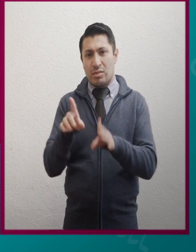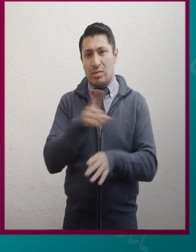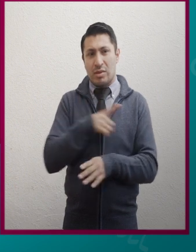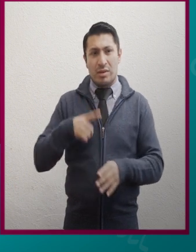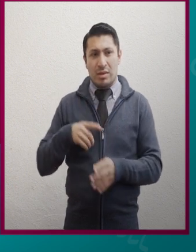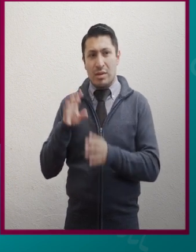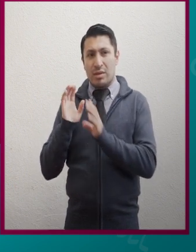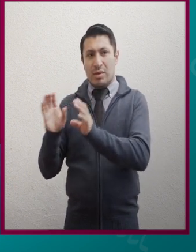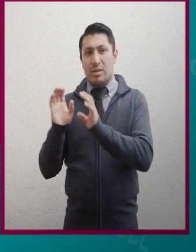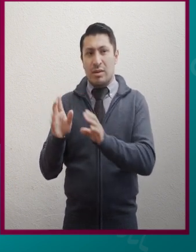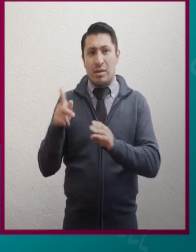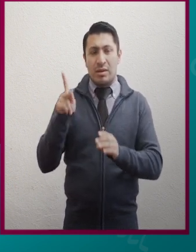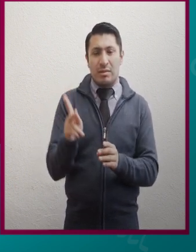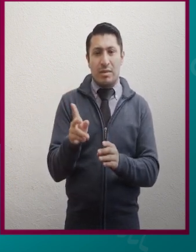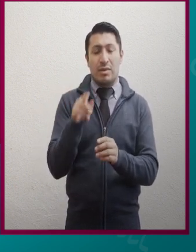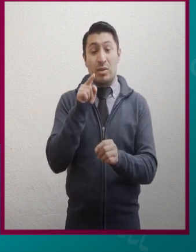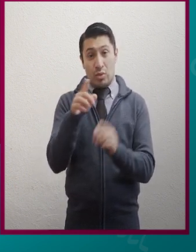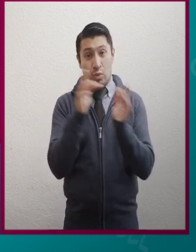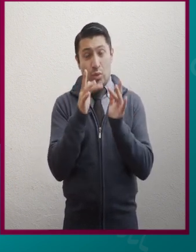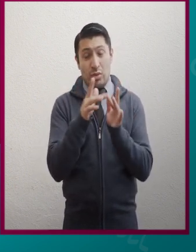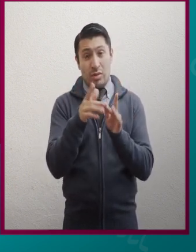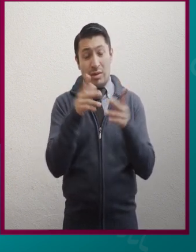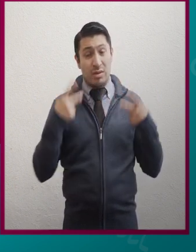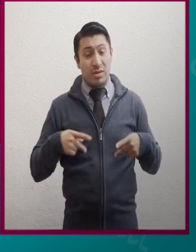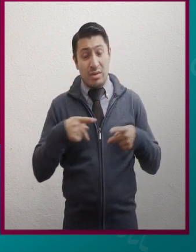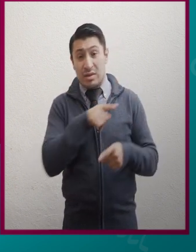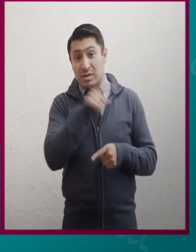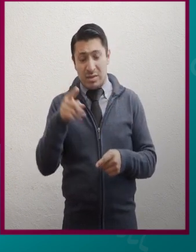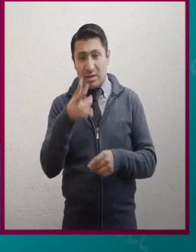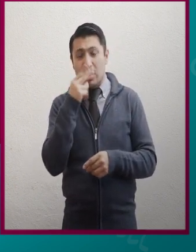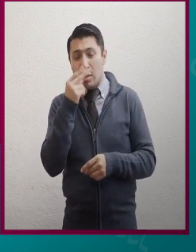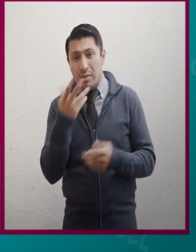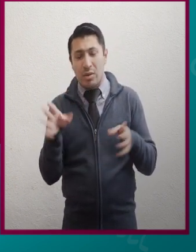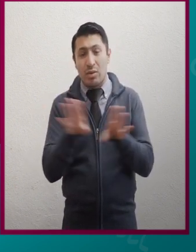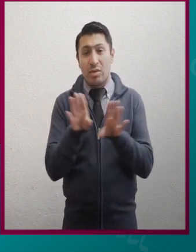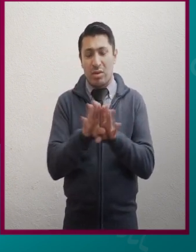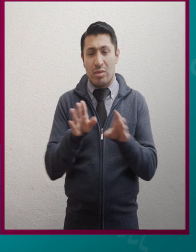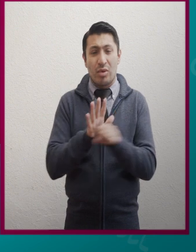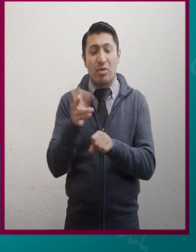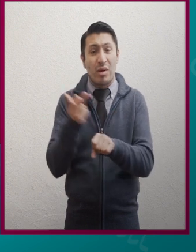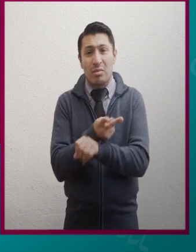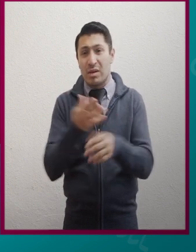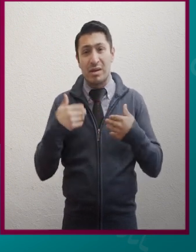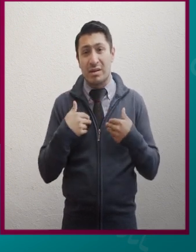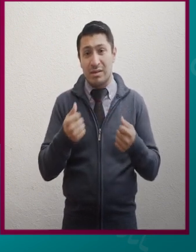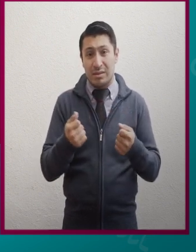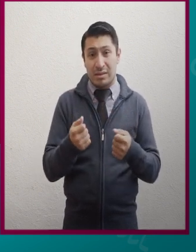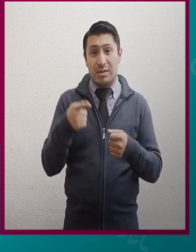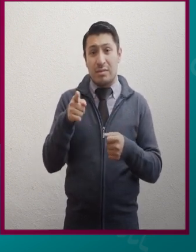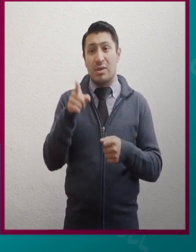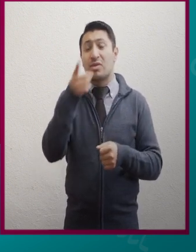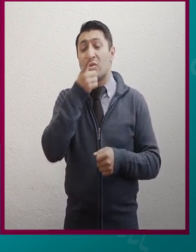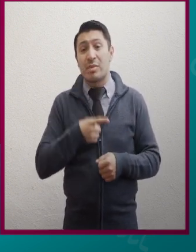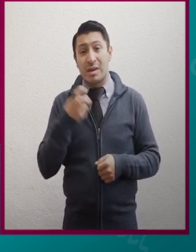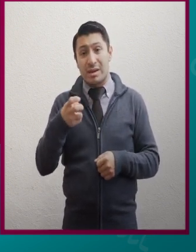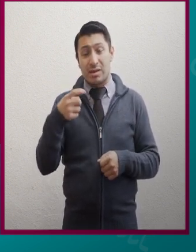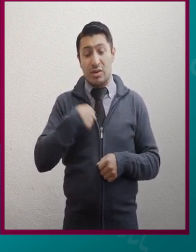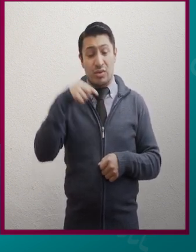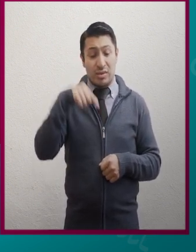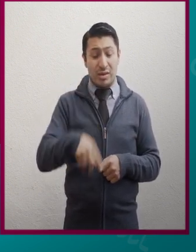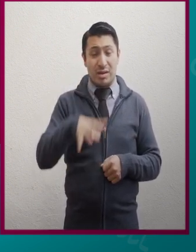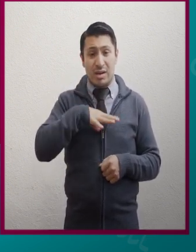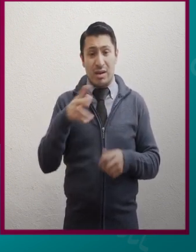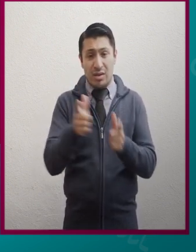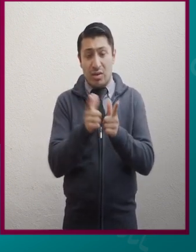contacto con la Río Segura, cambio? ¿Pero cómo me dicen esto si tengo esto aquí a la banda ahora, Dios mío? Río Segura,